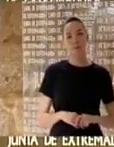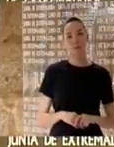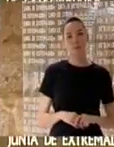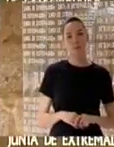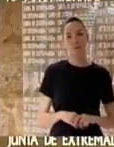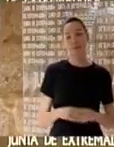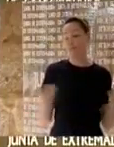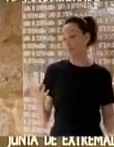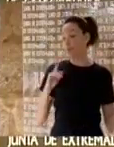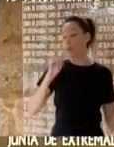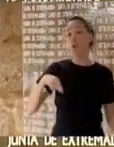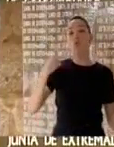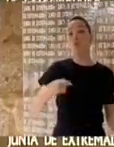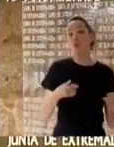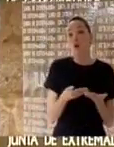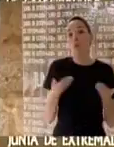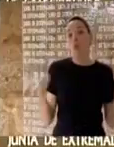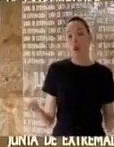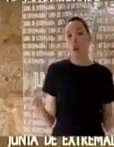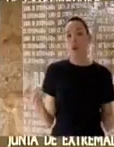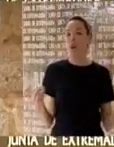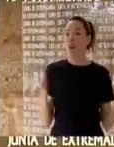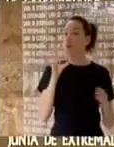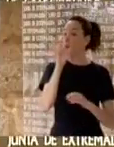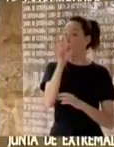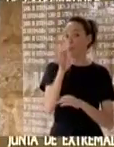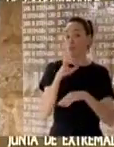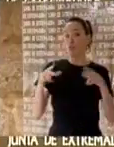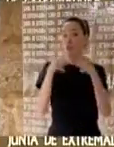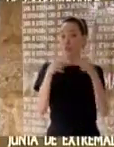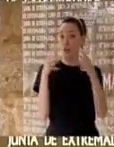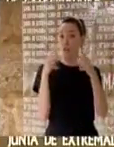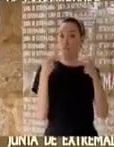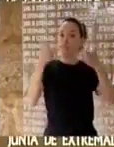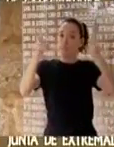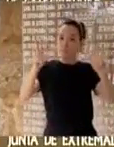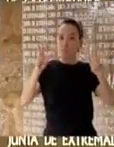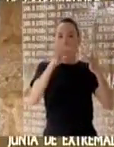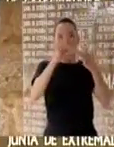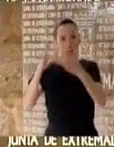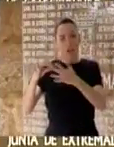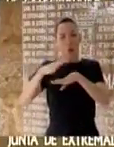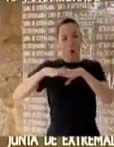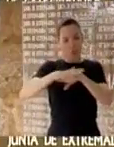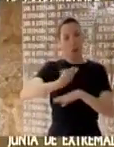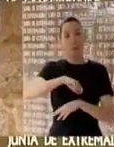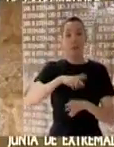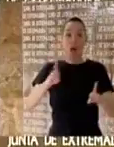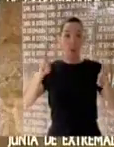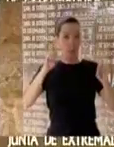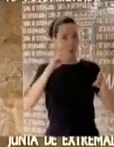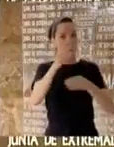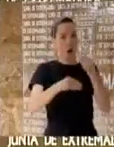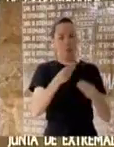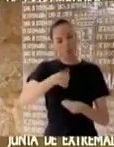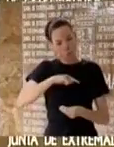Y en consecuencia creo que el Estado Social y Democrático de Derecho y liderado por el Gobierno de España, y eso espero que lo haga, nosotros desde luego lo vamos a hacer en la medida de